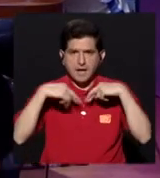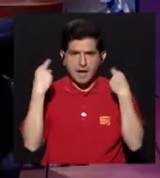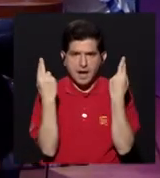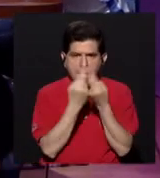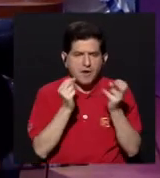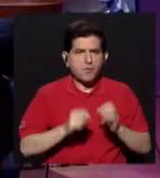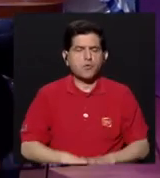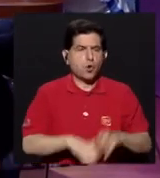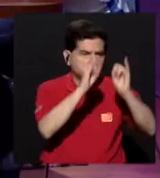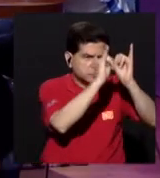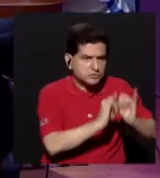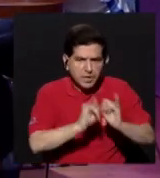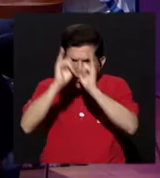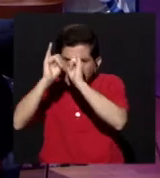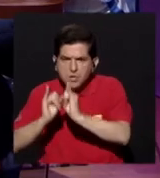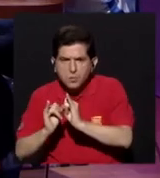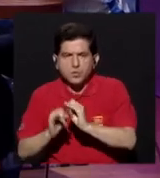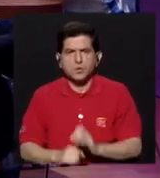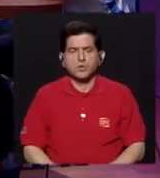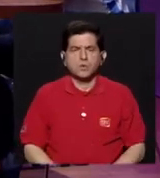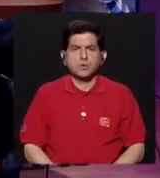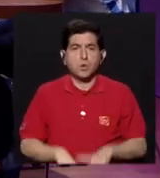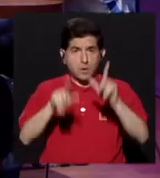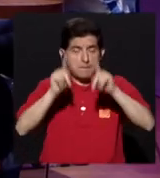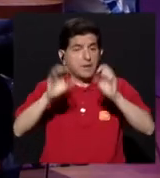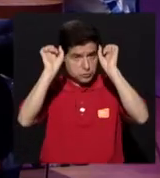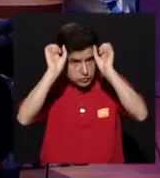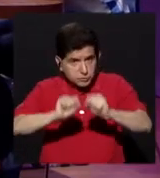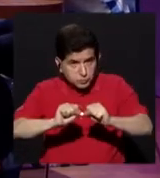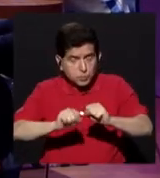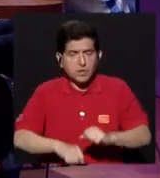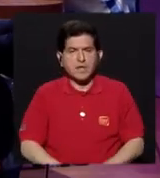individuales, también las personas logran